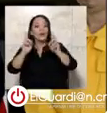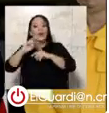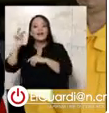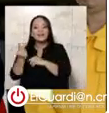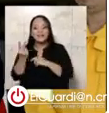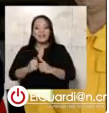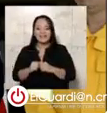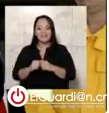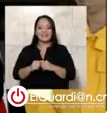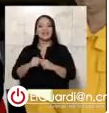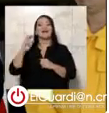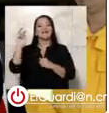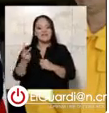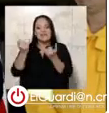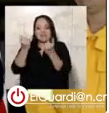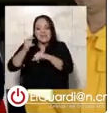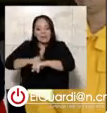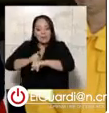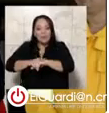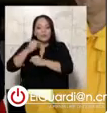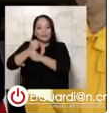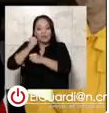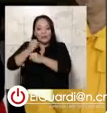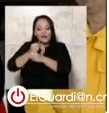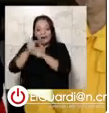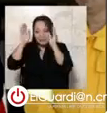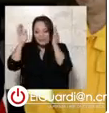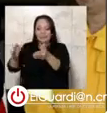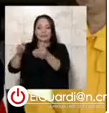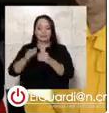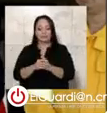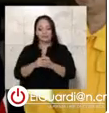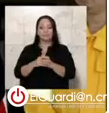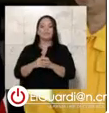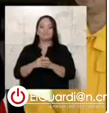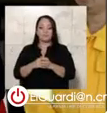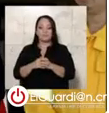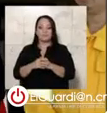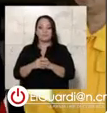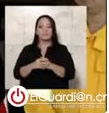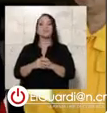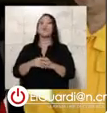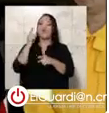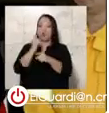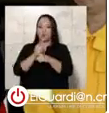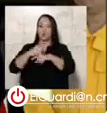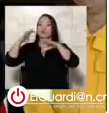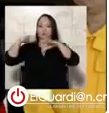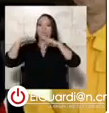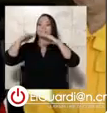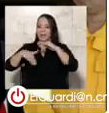revés, es el momento de trabajar en eso. Primero, porque si bien es cierto, llueve menos en